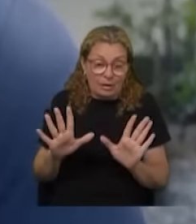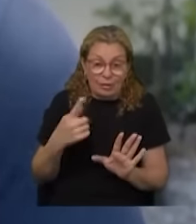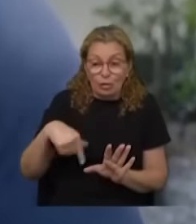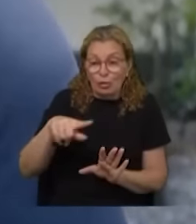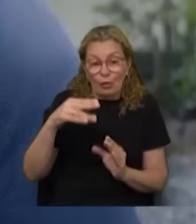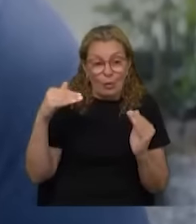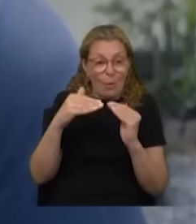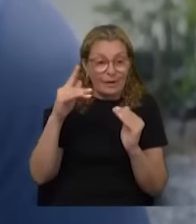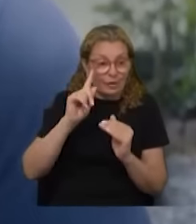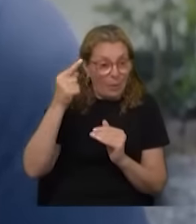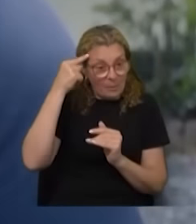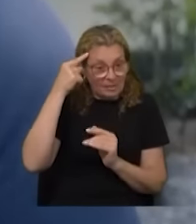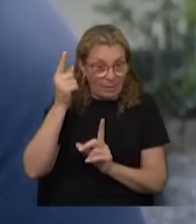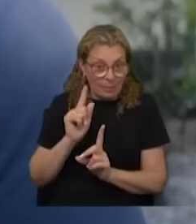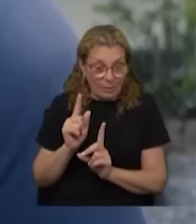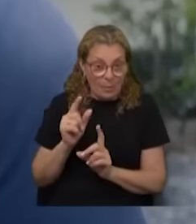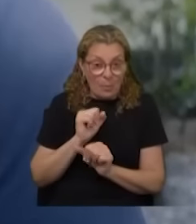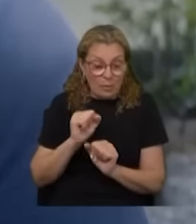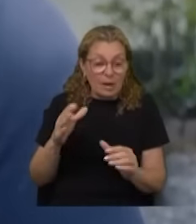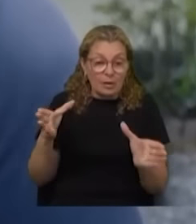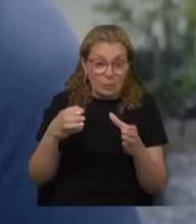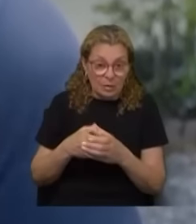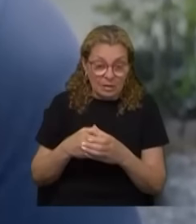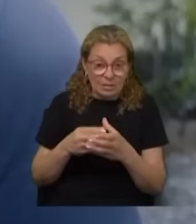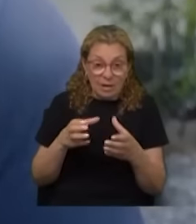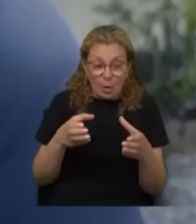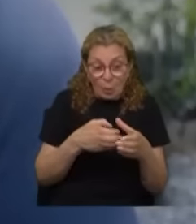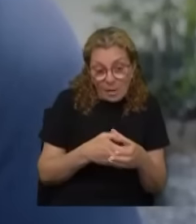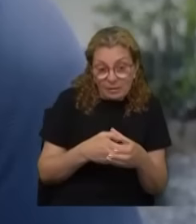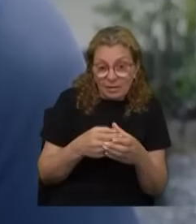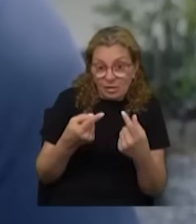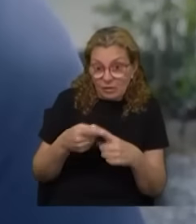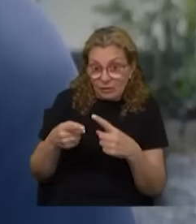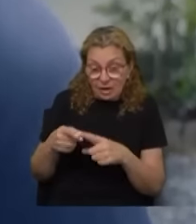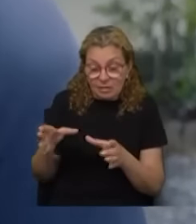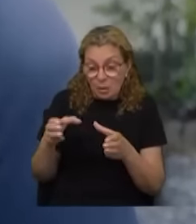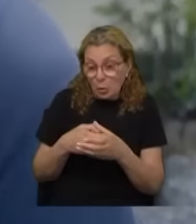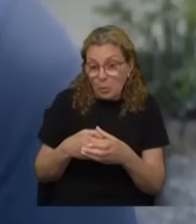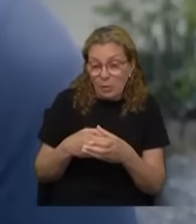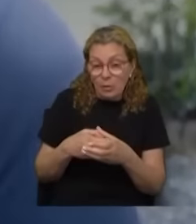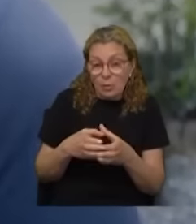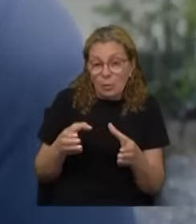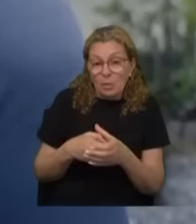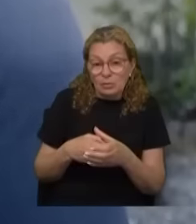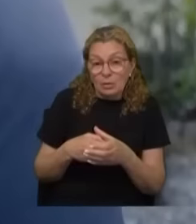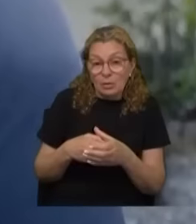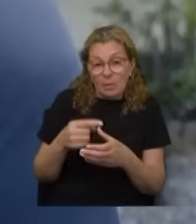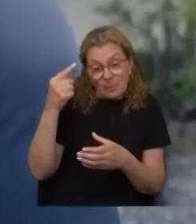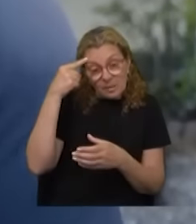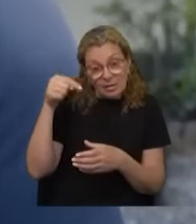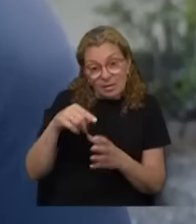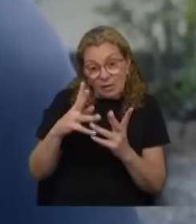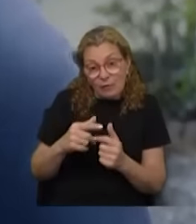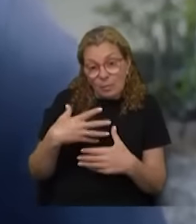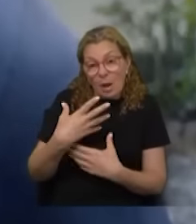iguales y poder expresarse poder reunirse y poder agruparse en distintos movimientos nuestro movimiento piensa de esta forma y